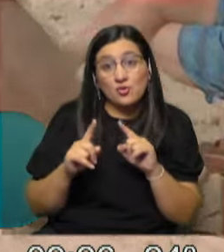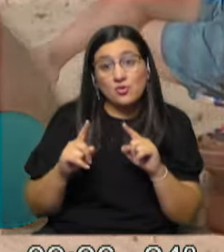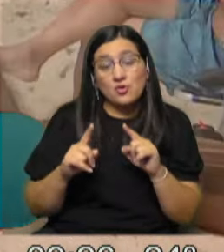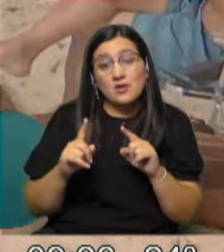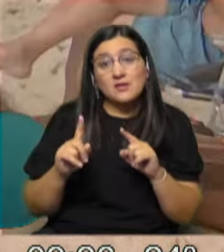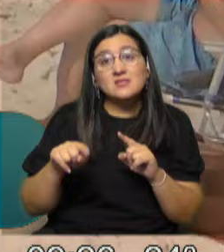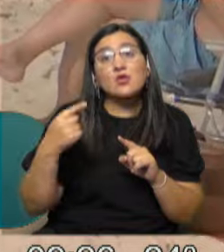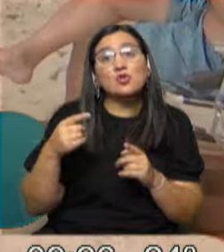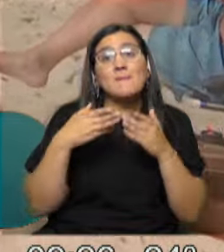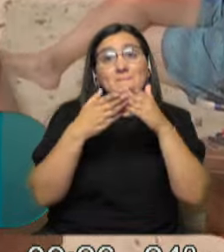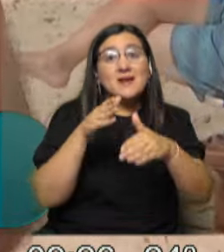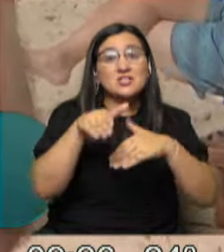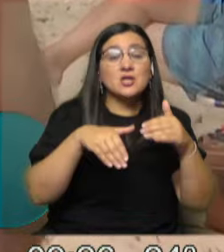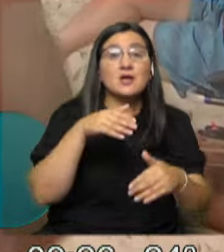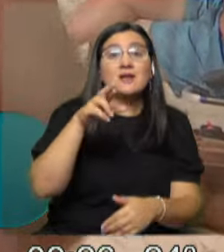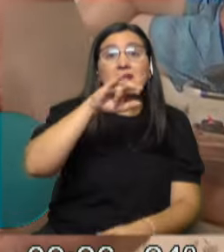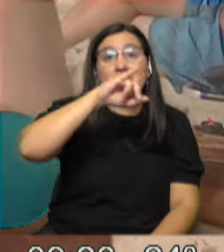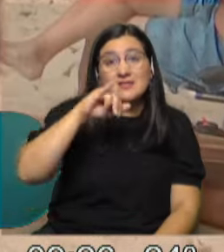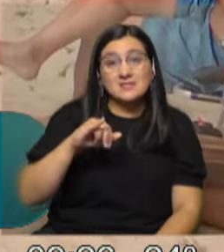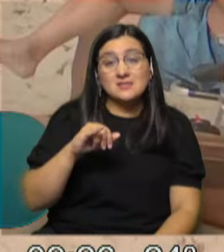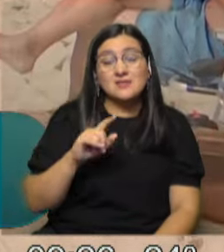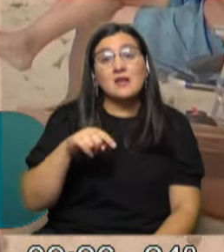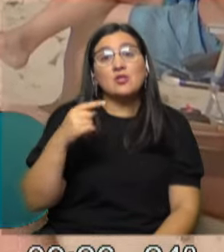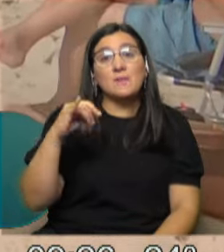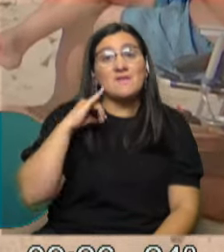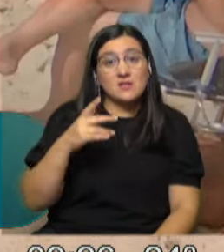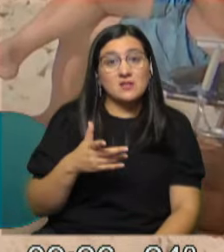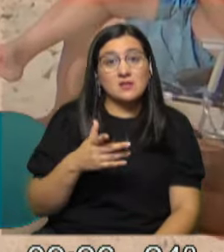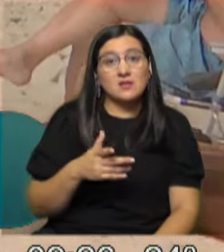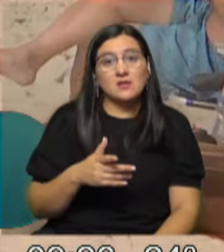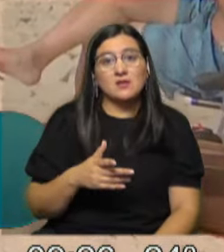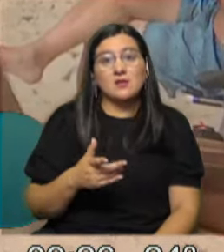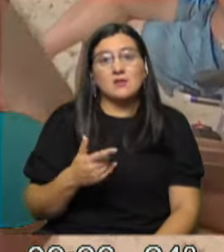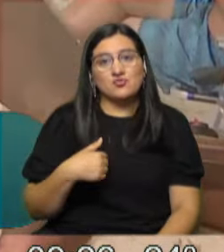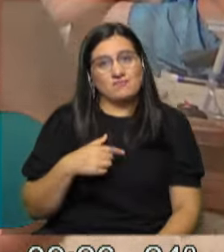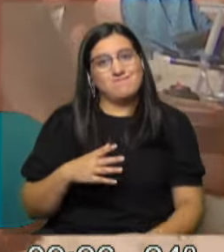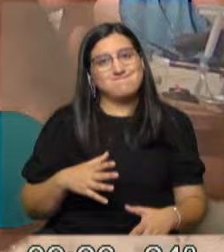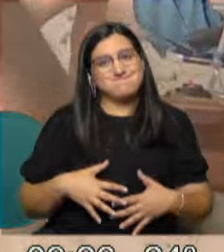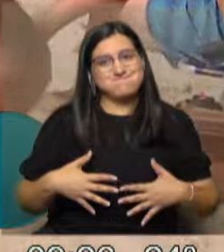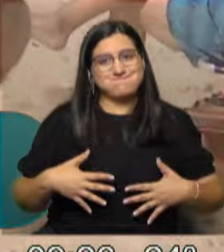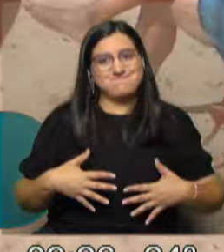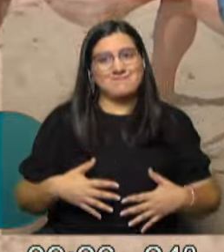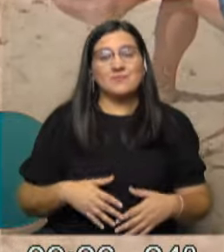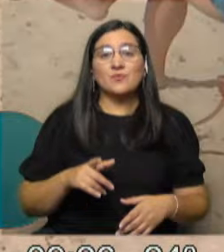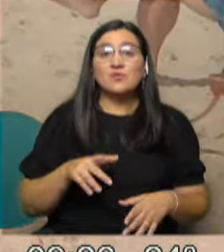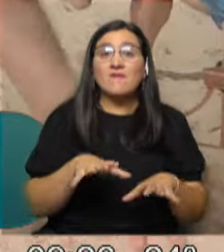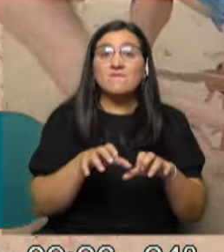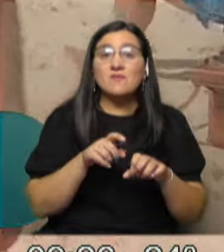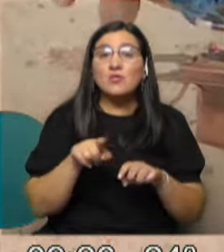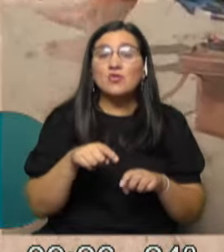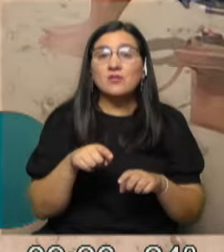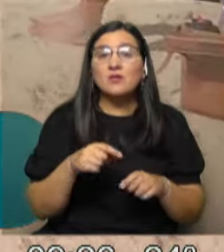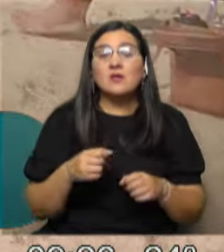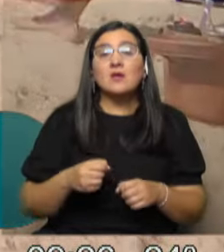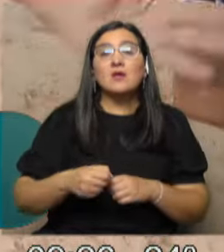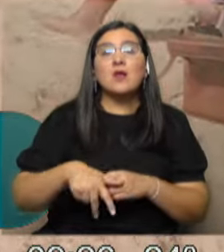haciendo en Ramírez y en Malvin. Qué lindo. Antes sí, venía, pero... ¿Y en qué barrio vivés de acá? ¿Usted dónde vive? El Nuevo